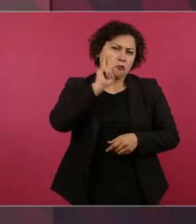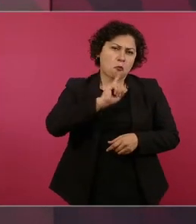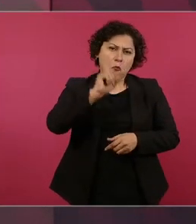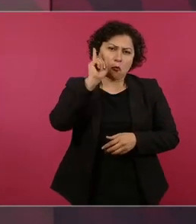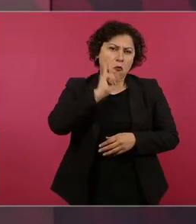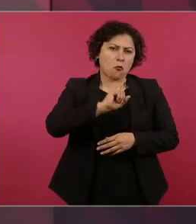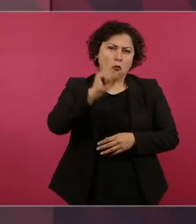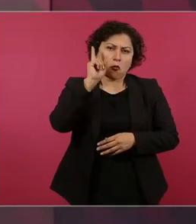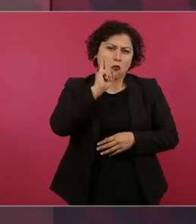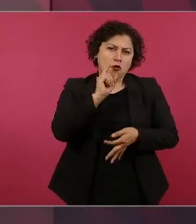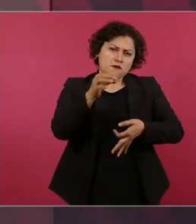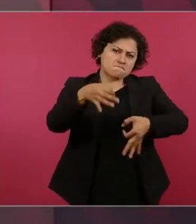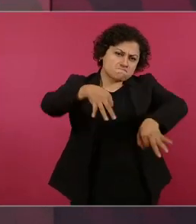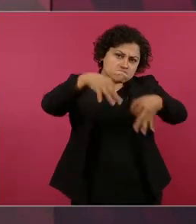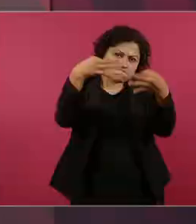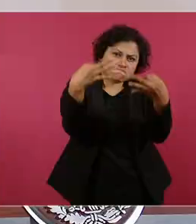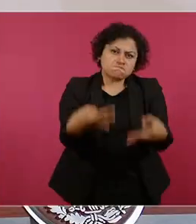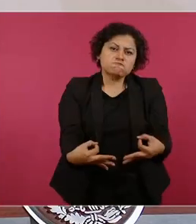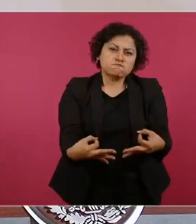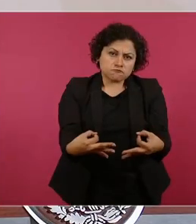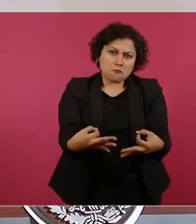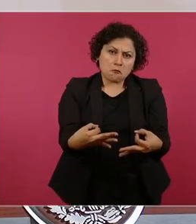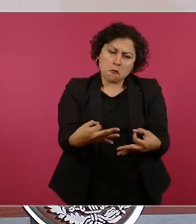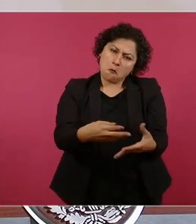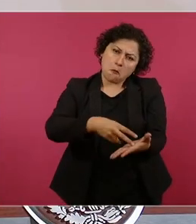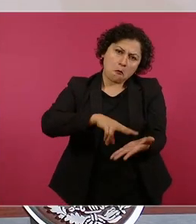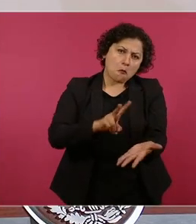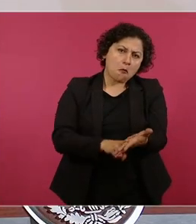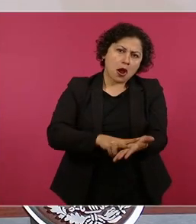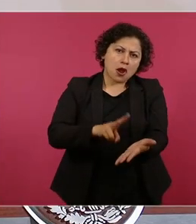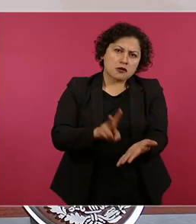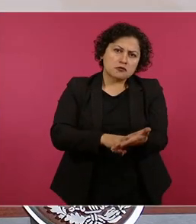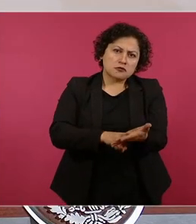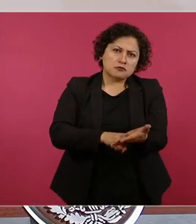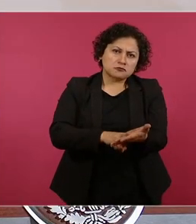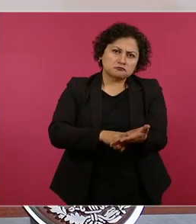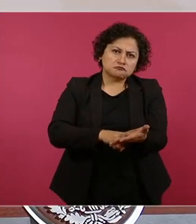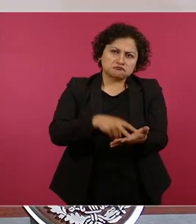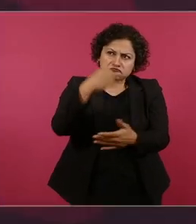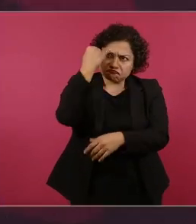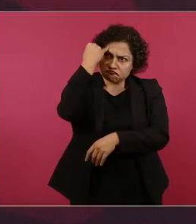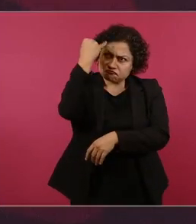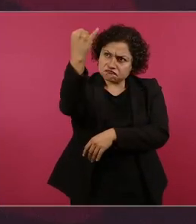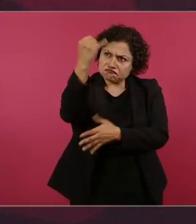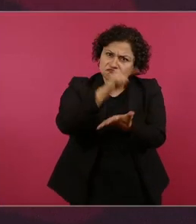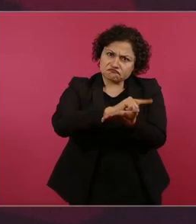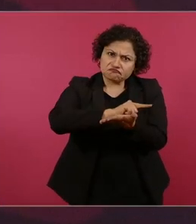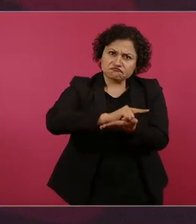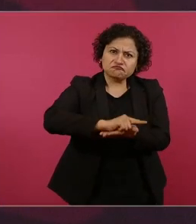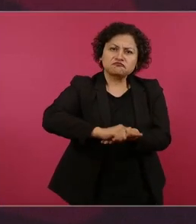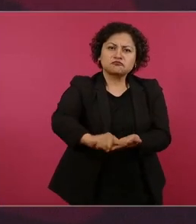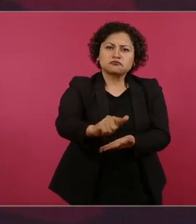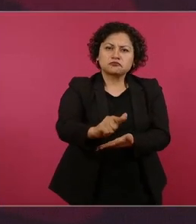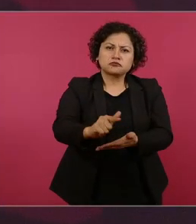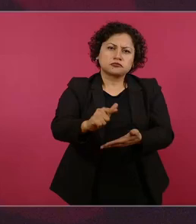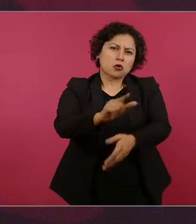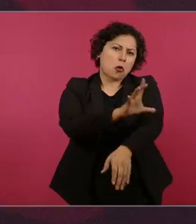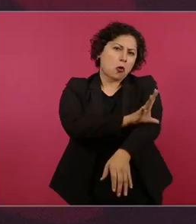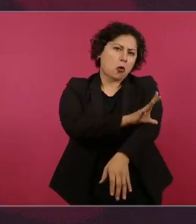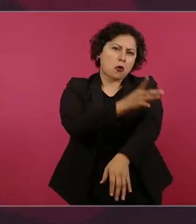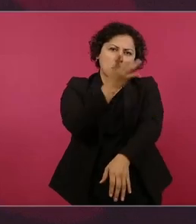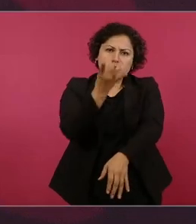con principios con ideales honesta